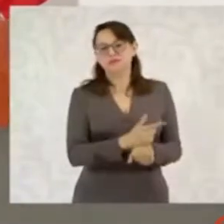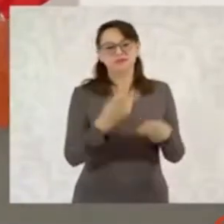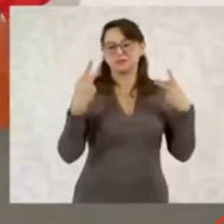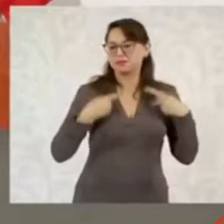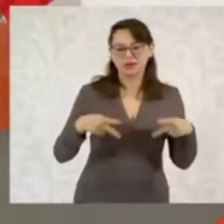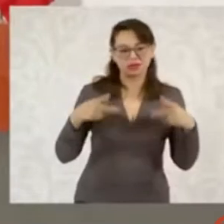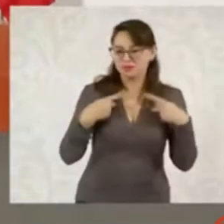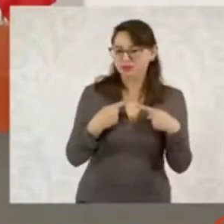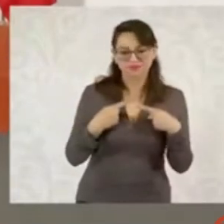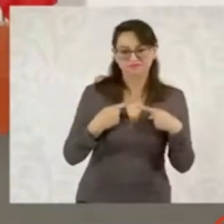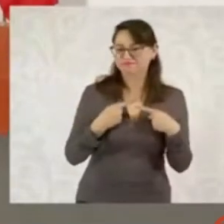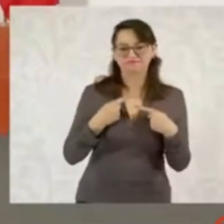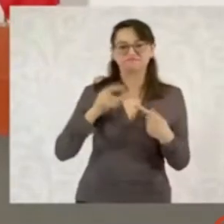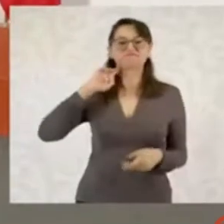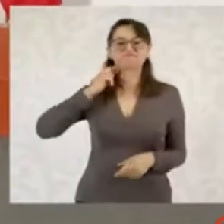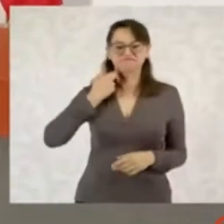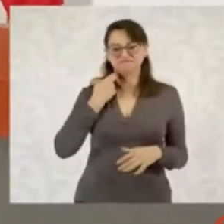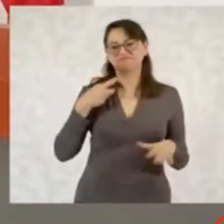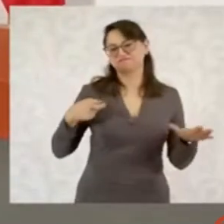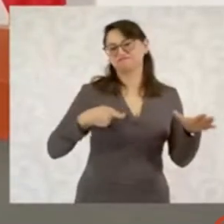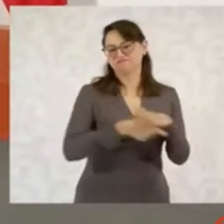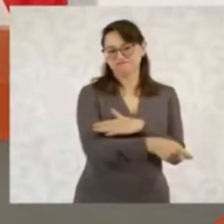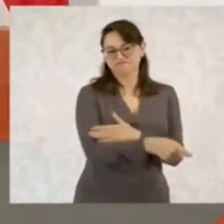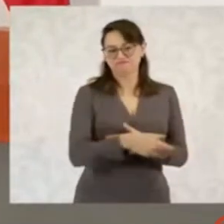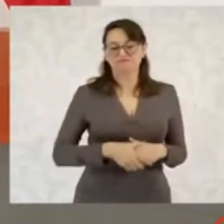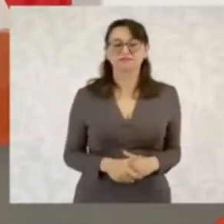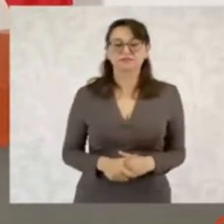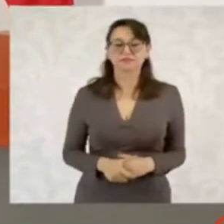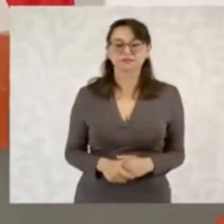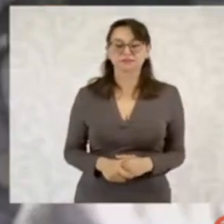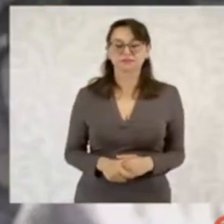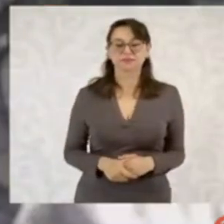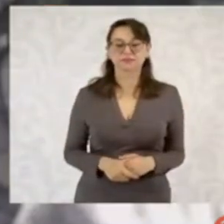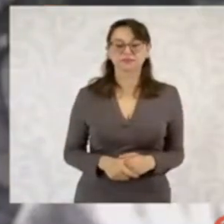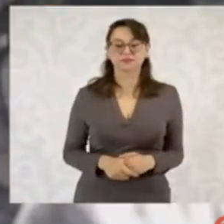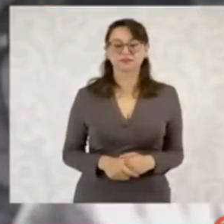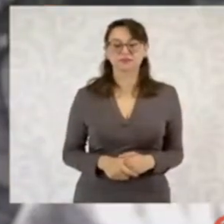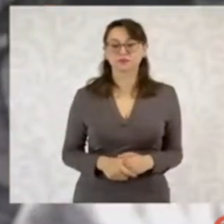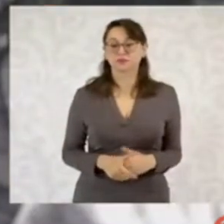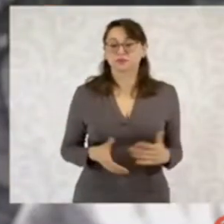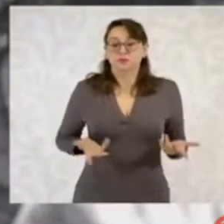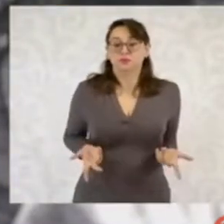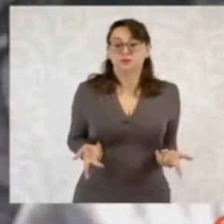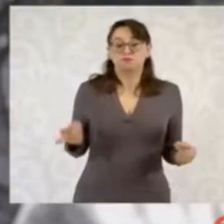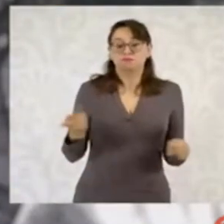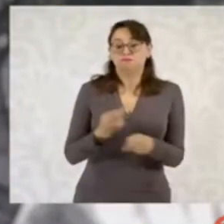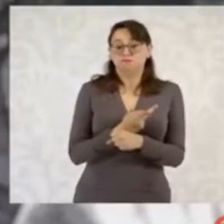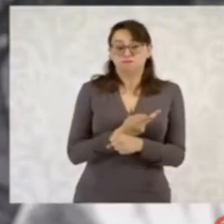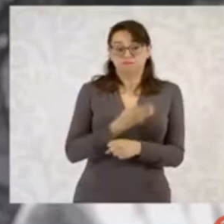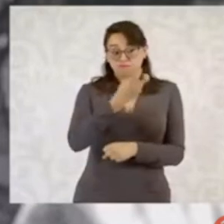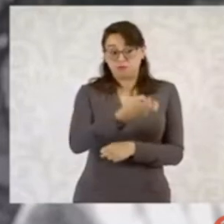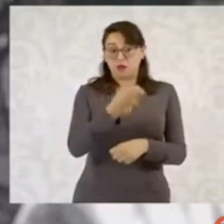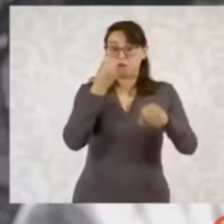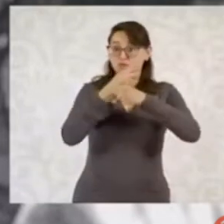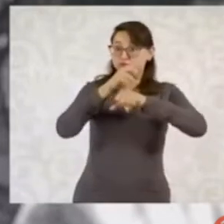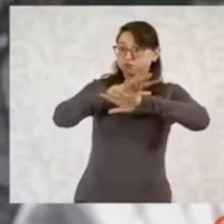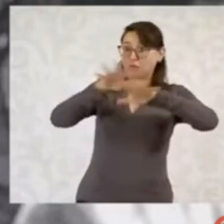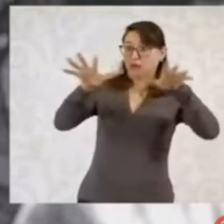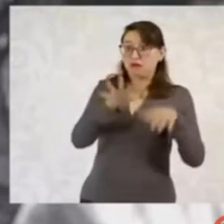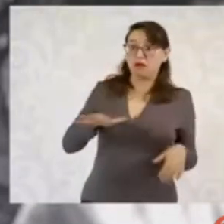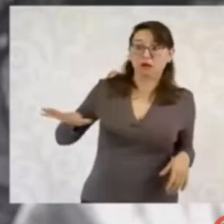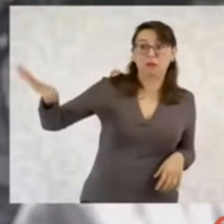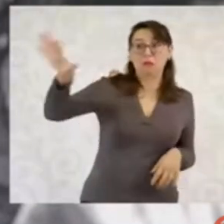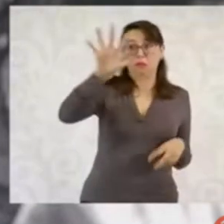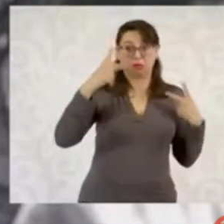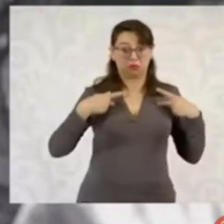sino sencillamente están armadas. Lo cierto es que no tienen mucho impacto. Ahí está